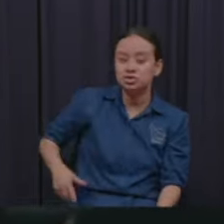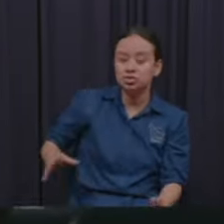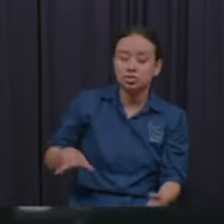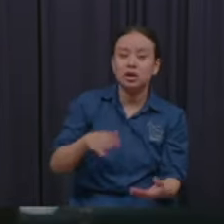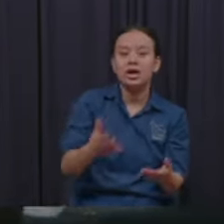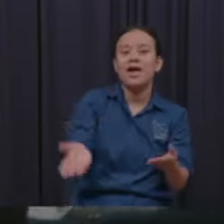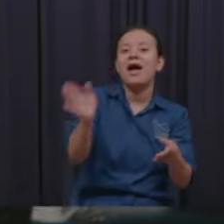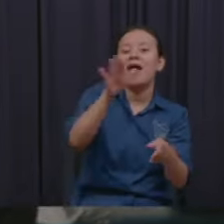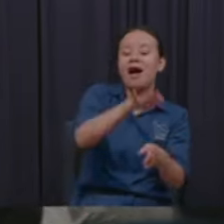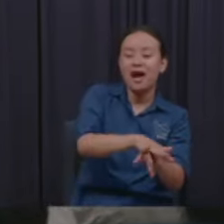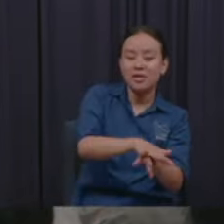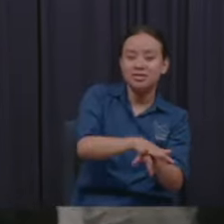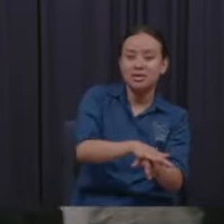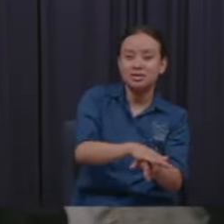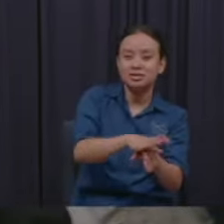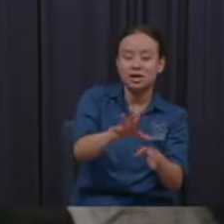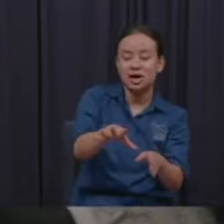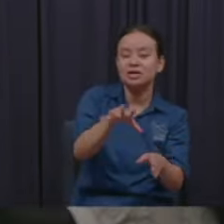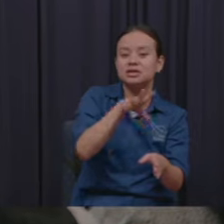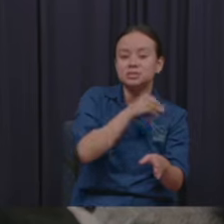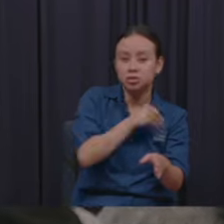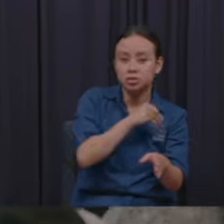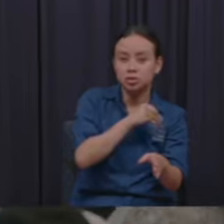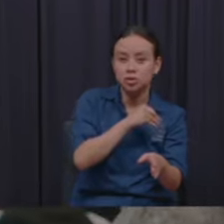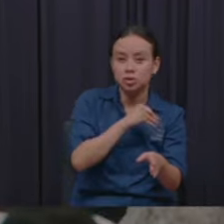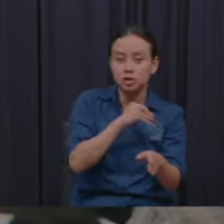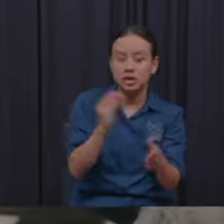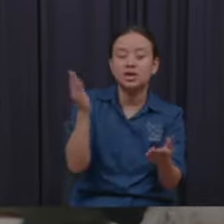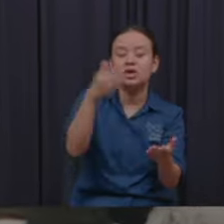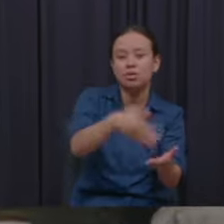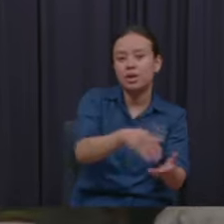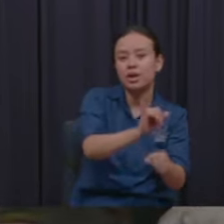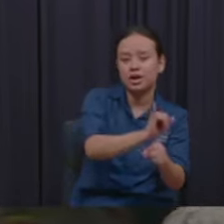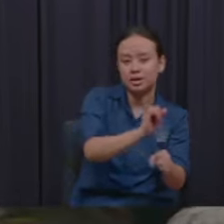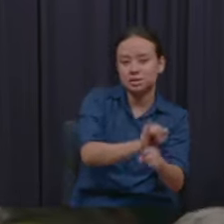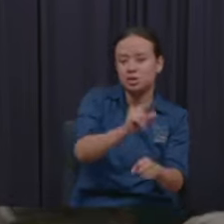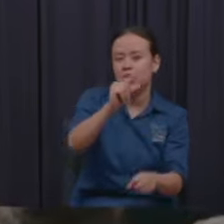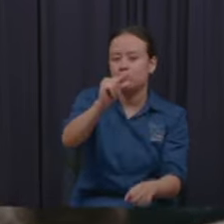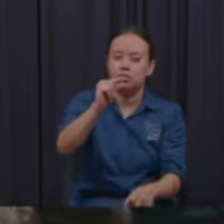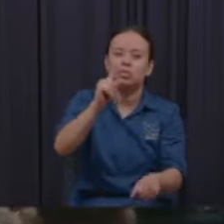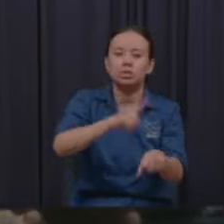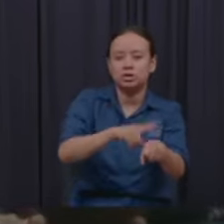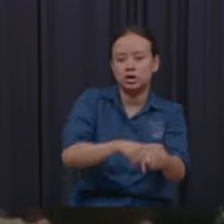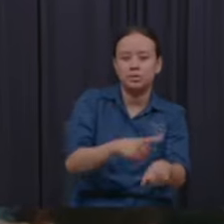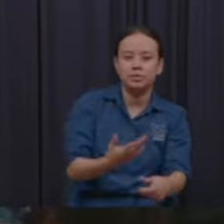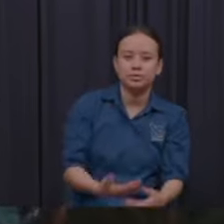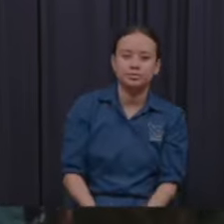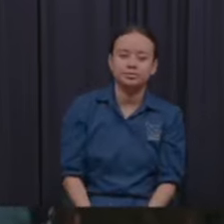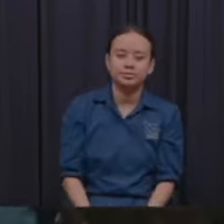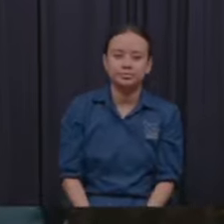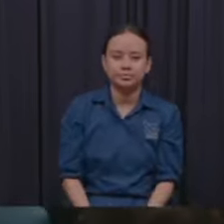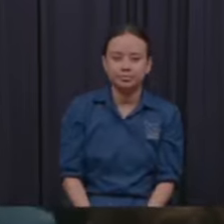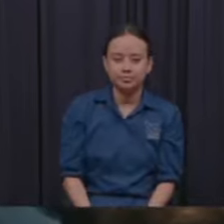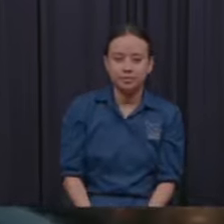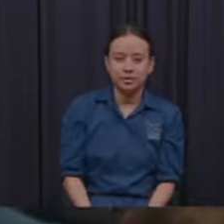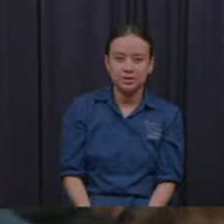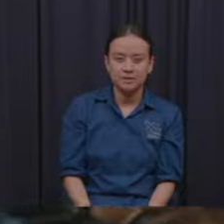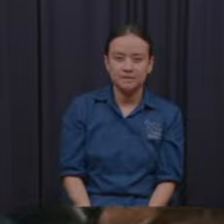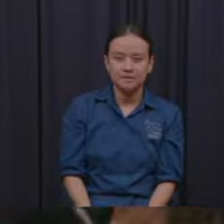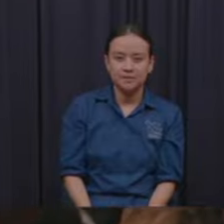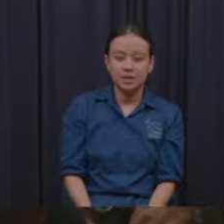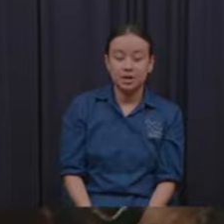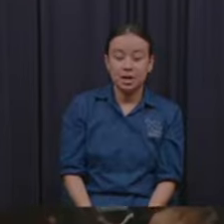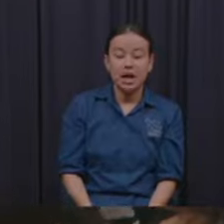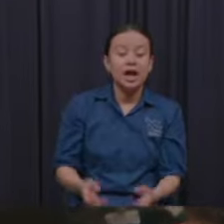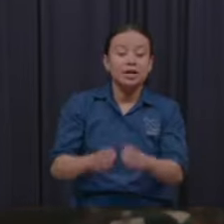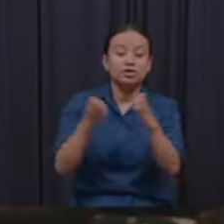asistido por lo menos un mes a la iglesia, que la bautizaron, que no la habían bautizado, perdón, pero que había asistido algún momento a la iglesia.